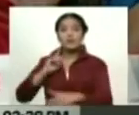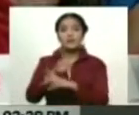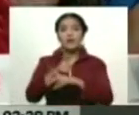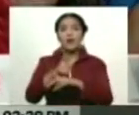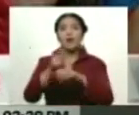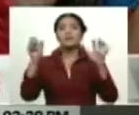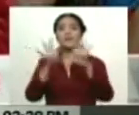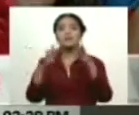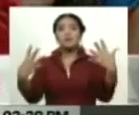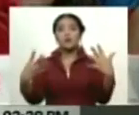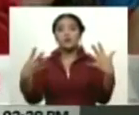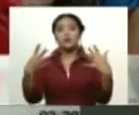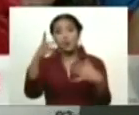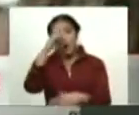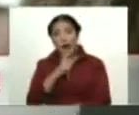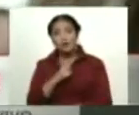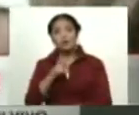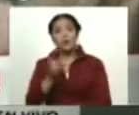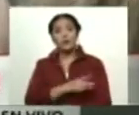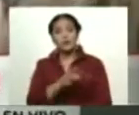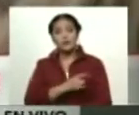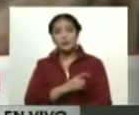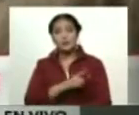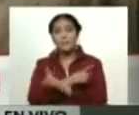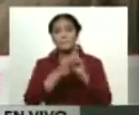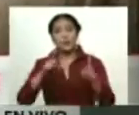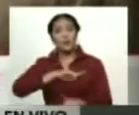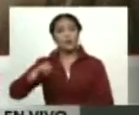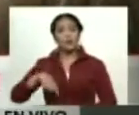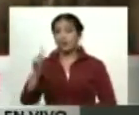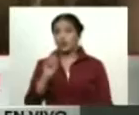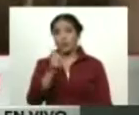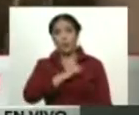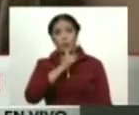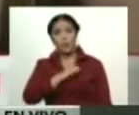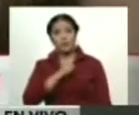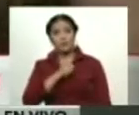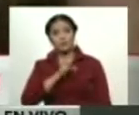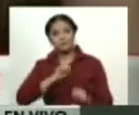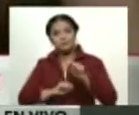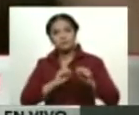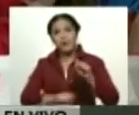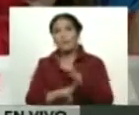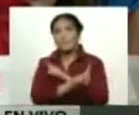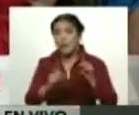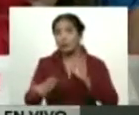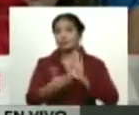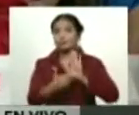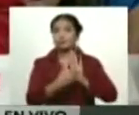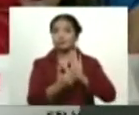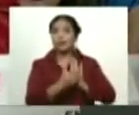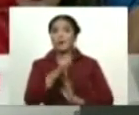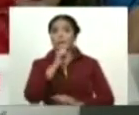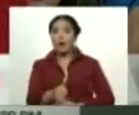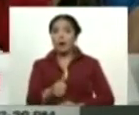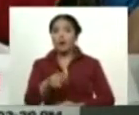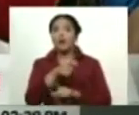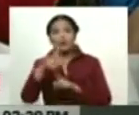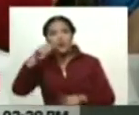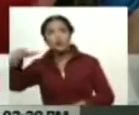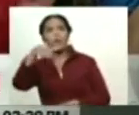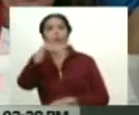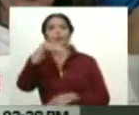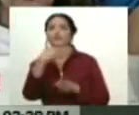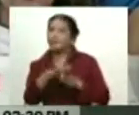18 años al pueblo chileno. No han podido con nosotros. No han podido, pero han hecho daño. Nuestro pueblo se levanta